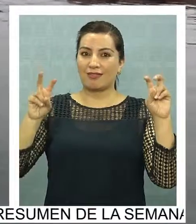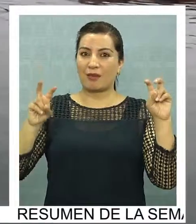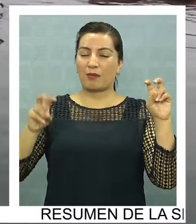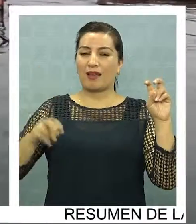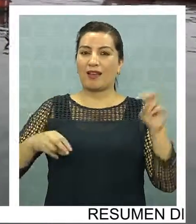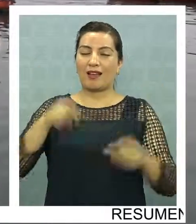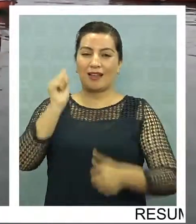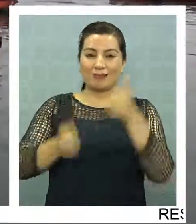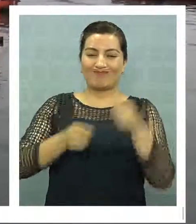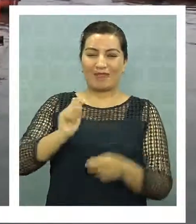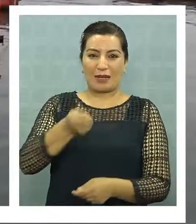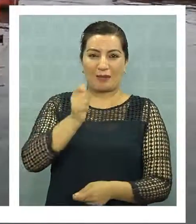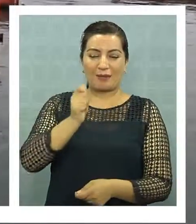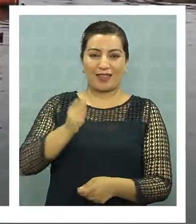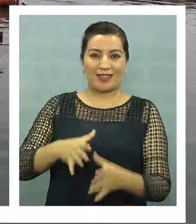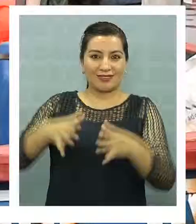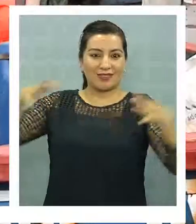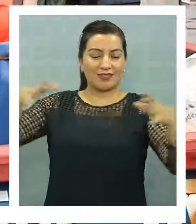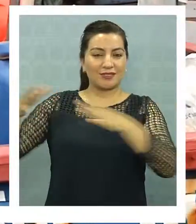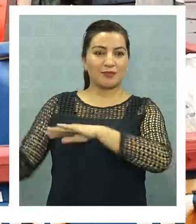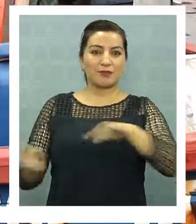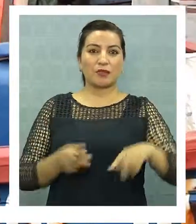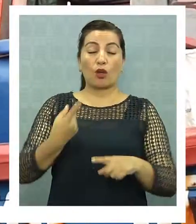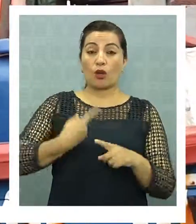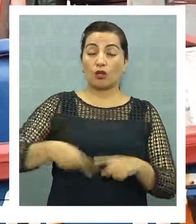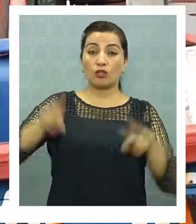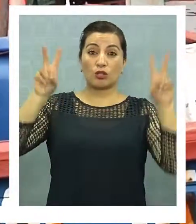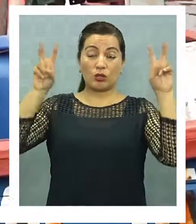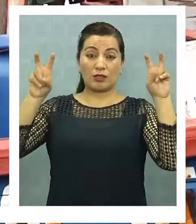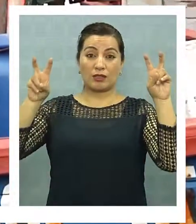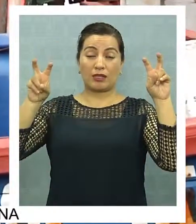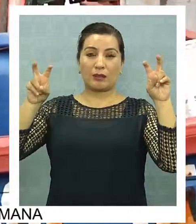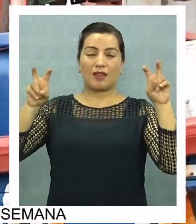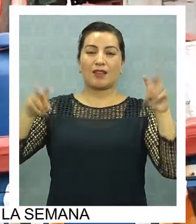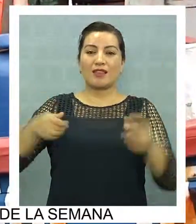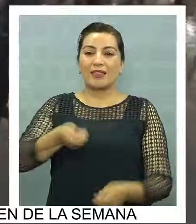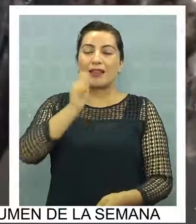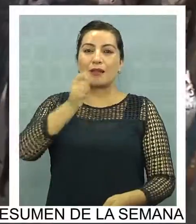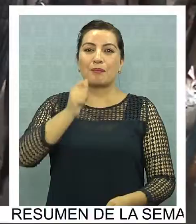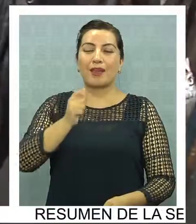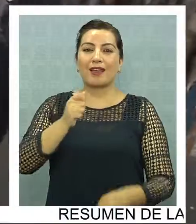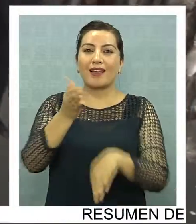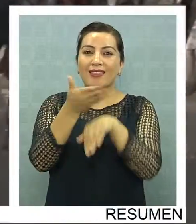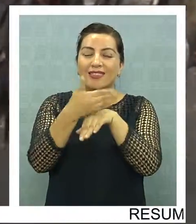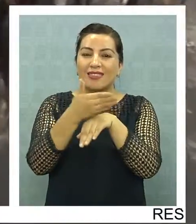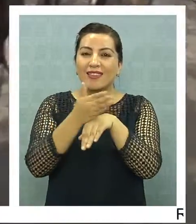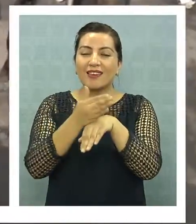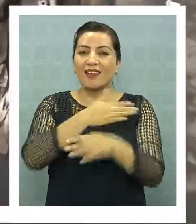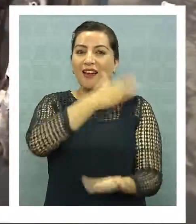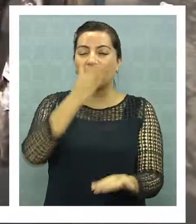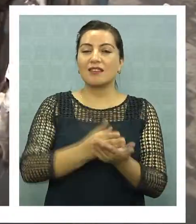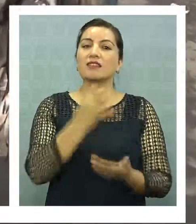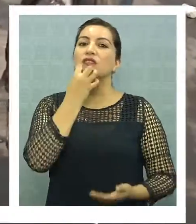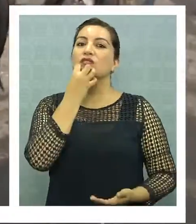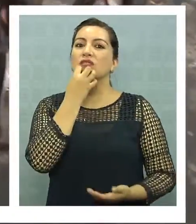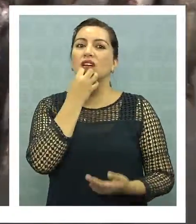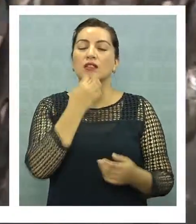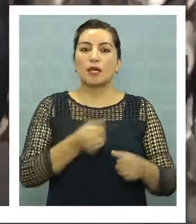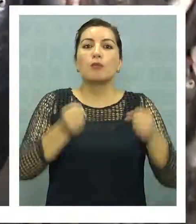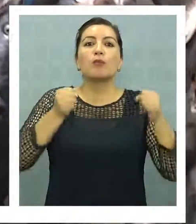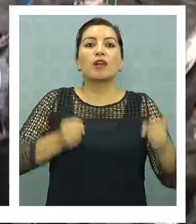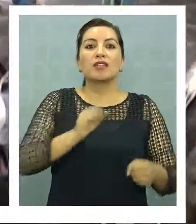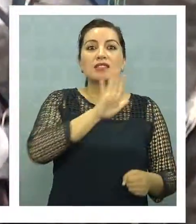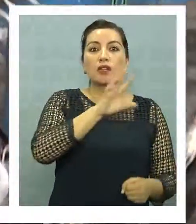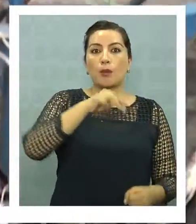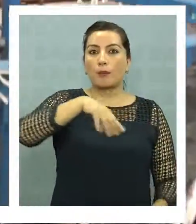industriales. Otro efecto nocivo es que en la zona de pesca desde Arica a Antofagasta, la industria puede penetrar las 5 millas